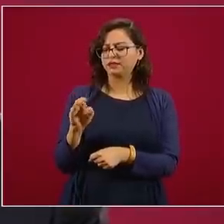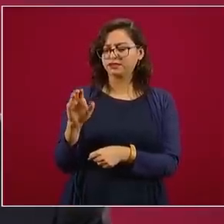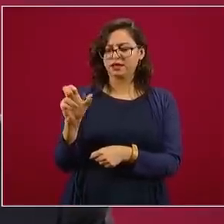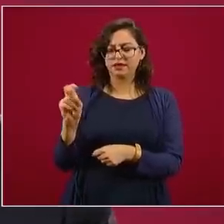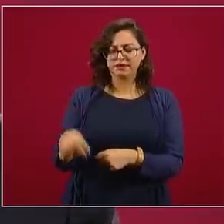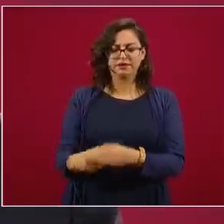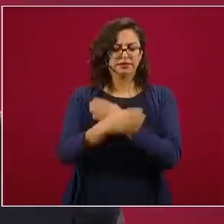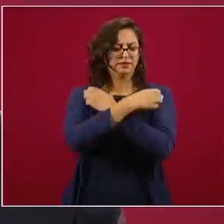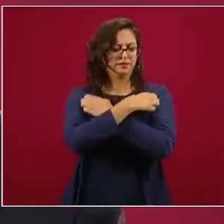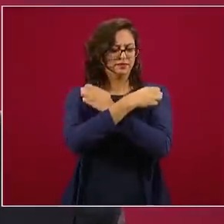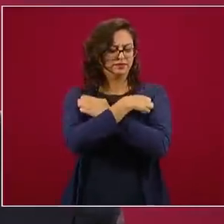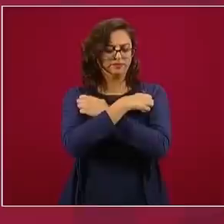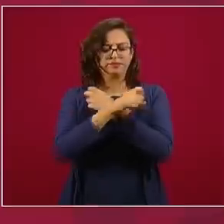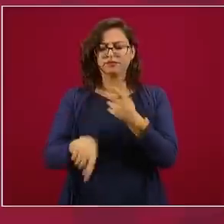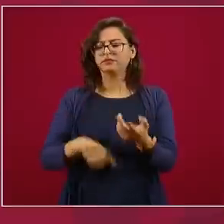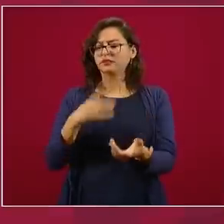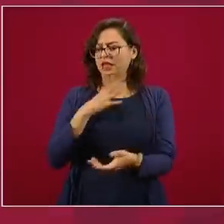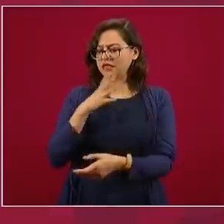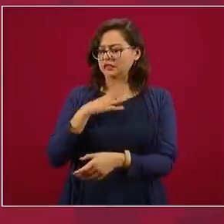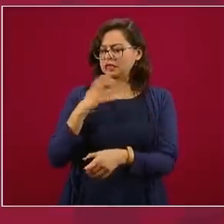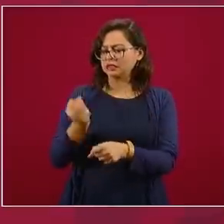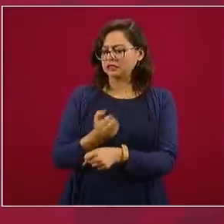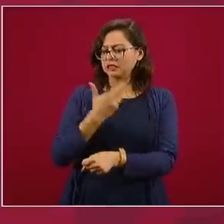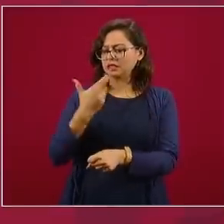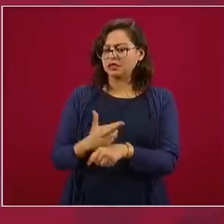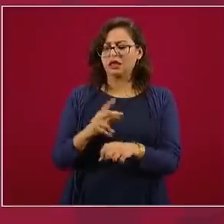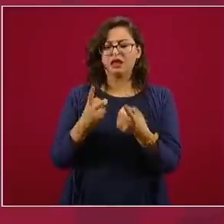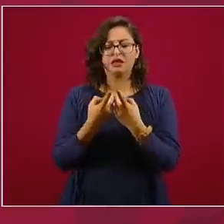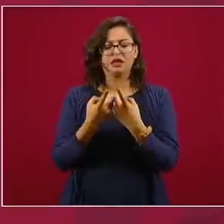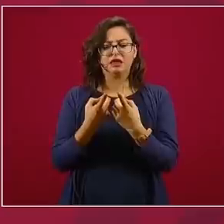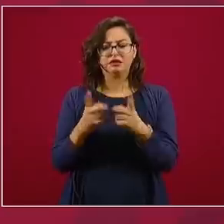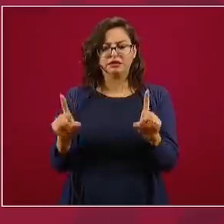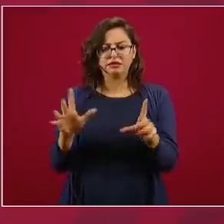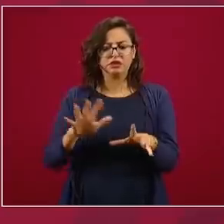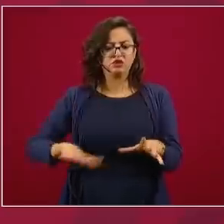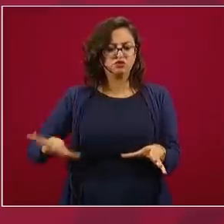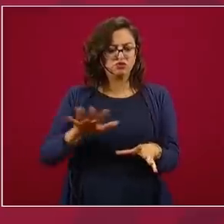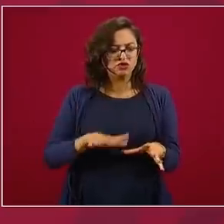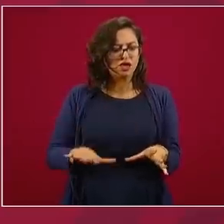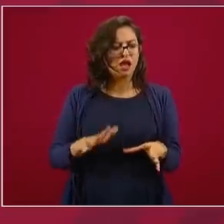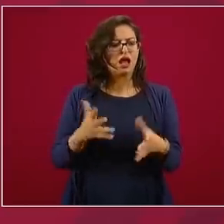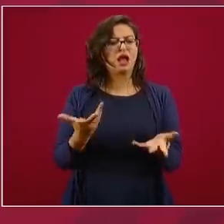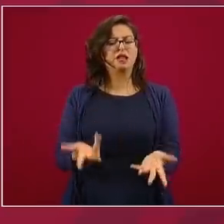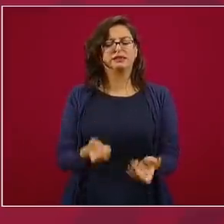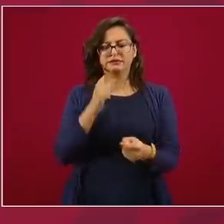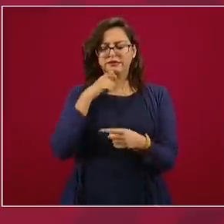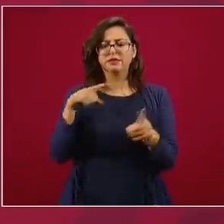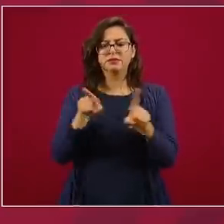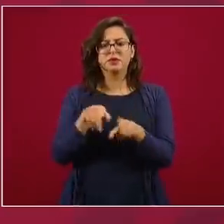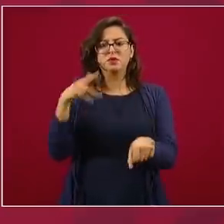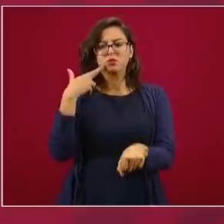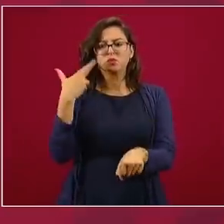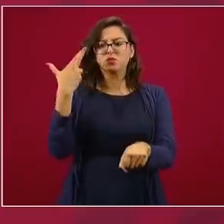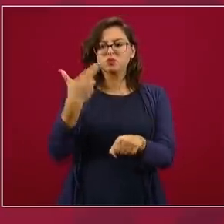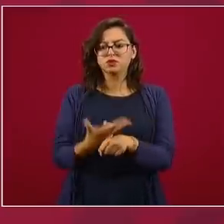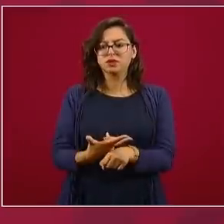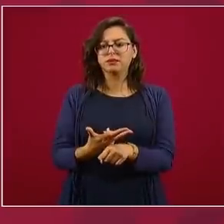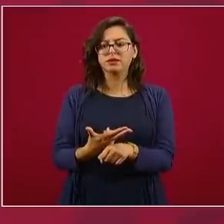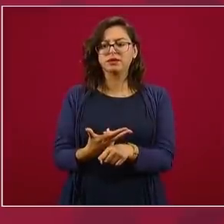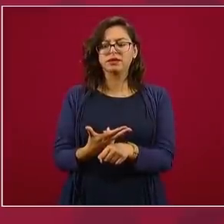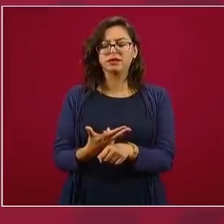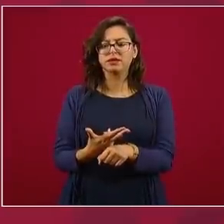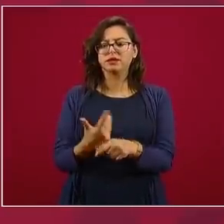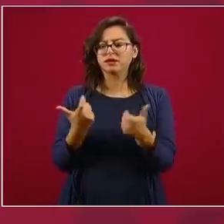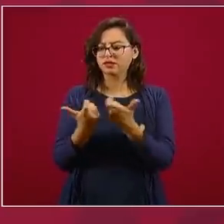educación, están los secretarios de Desarrollo Social, están los encargados del fortalecimiento